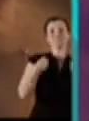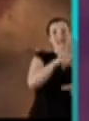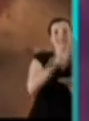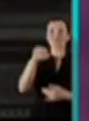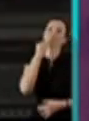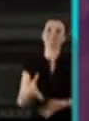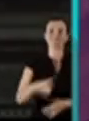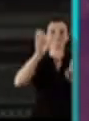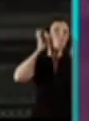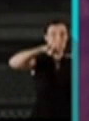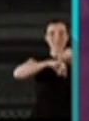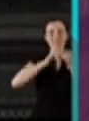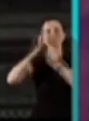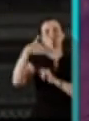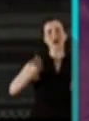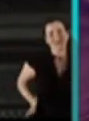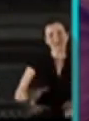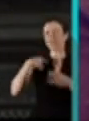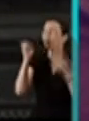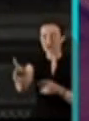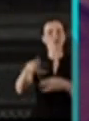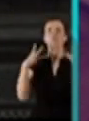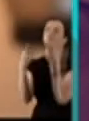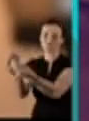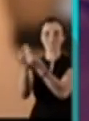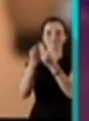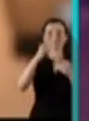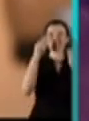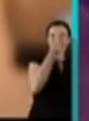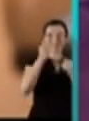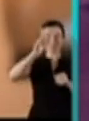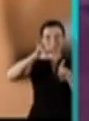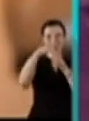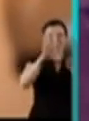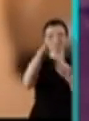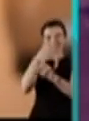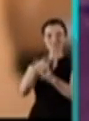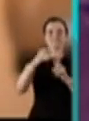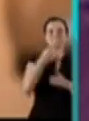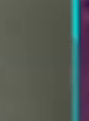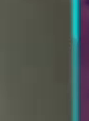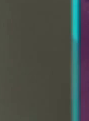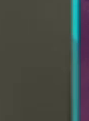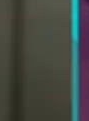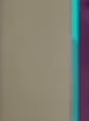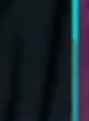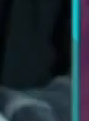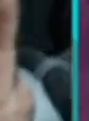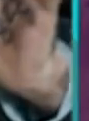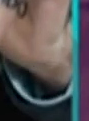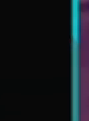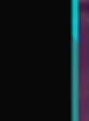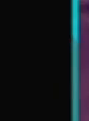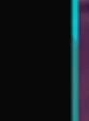más agresiva más fuerte los femicidios por ejemplo son intolerables y contra ellos nos manifestamos pero hay toda una variedad